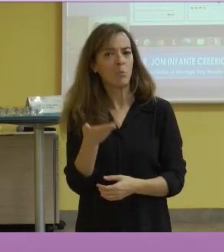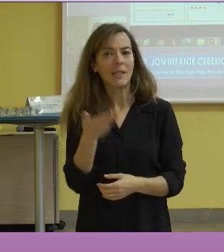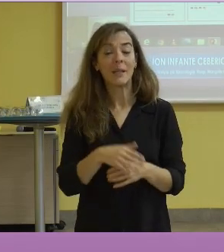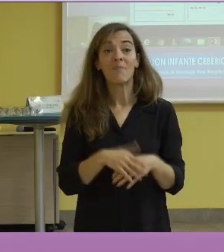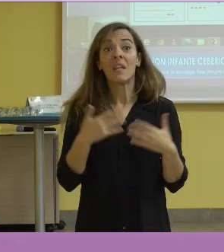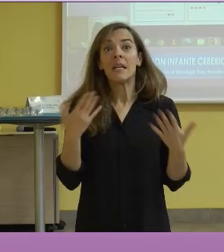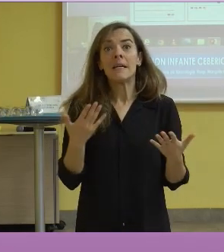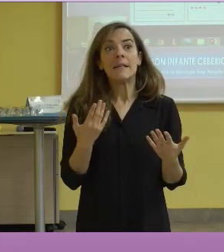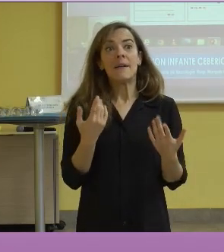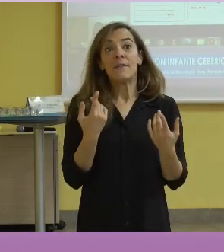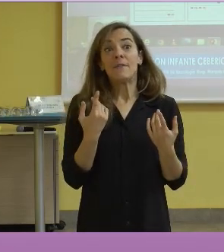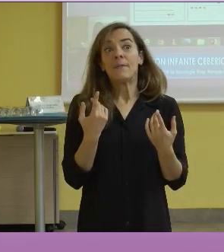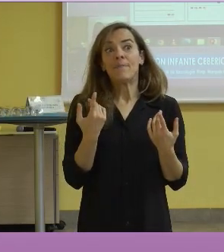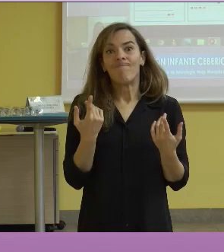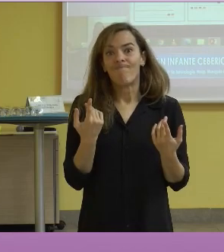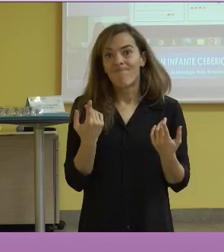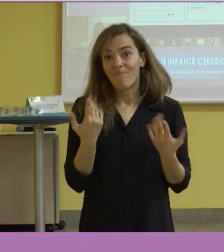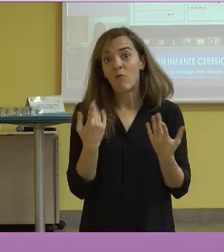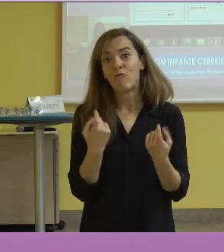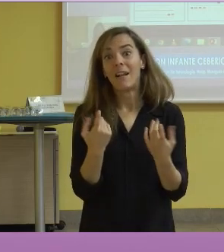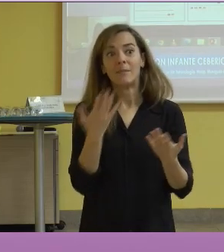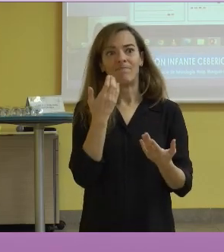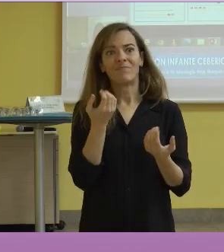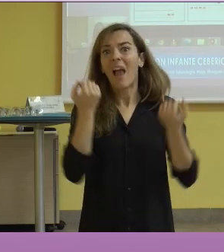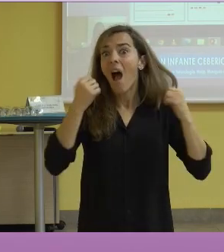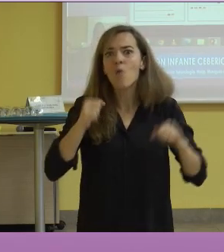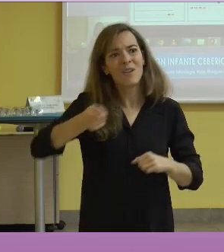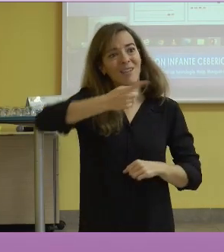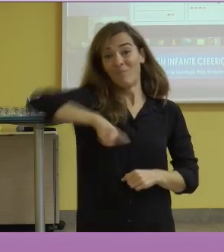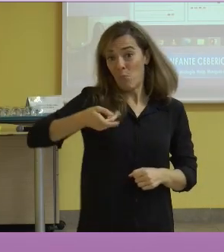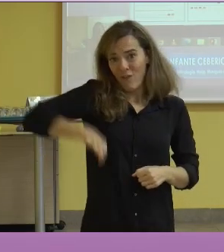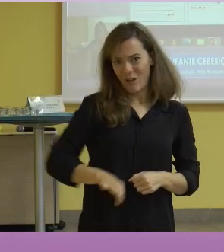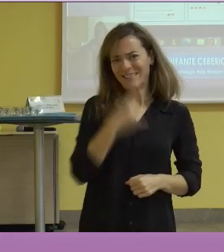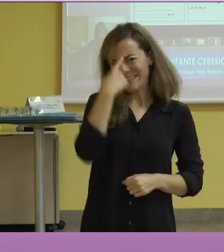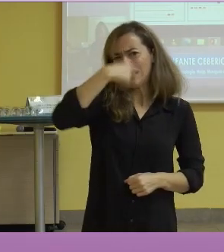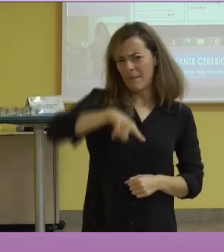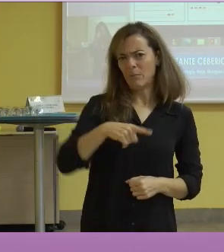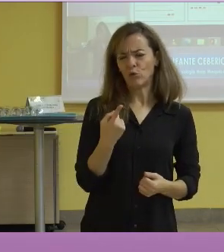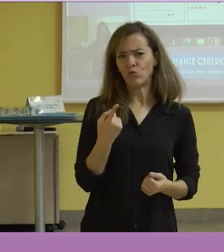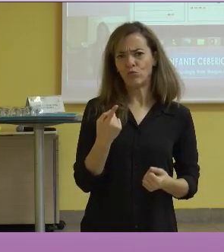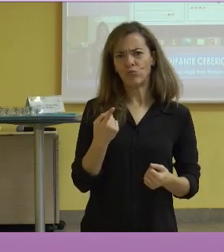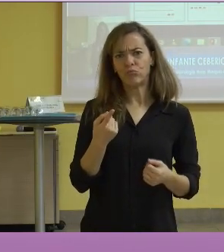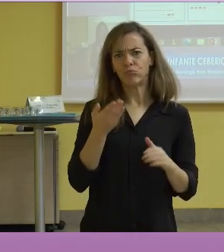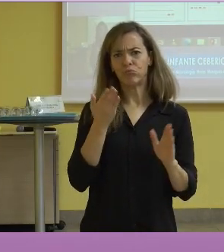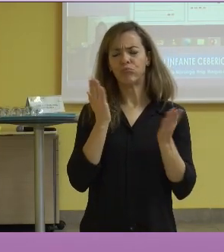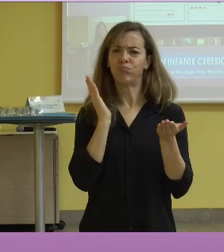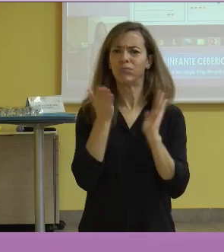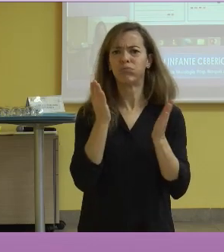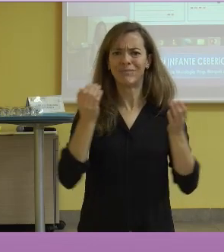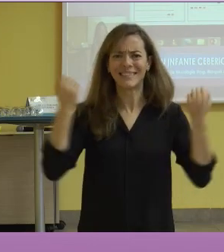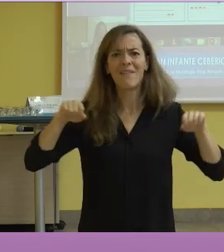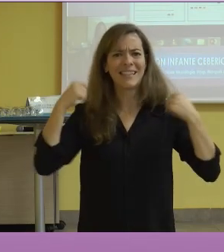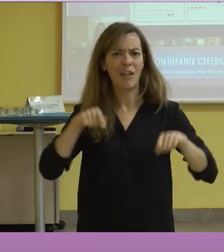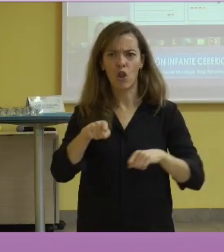Falta, a pesar de que todos los profesionales sabemos de la utilidad, ¿no?, de la rehabilitación en el sentido más amplio